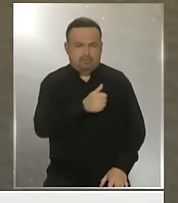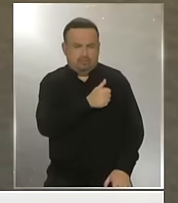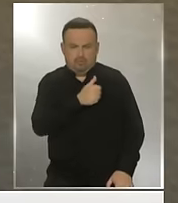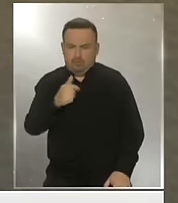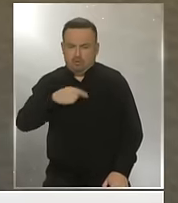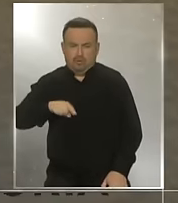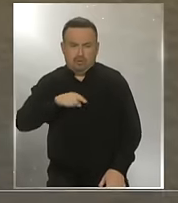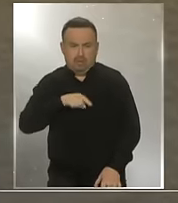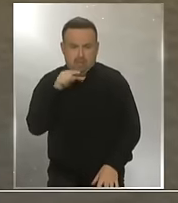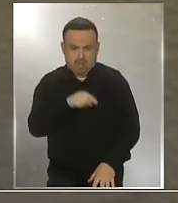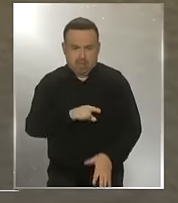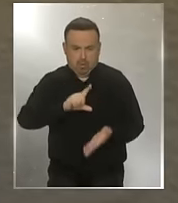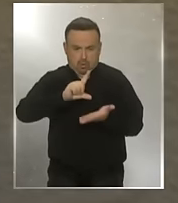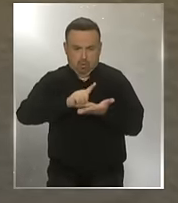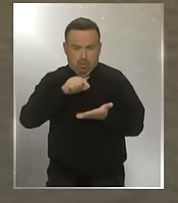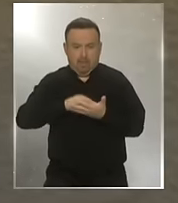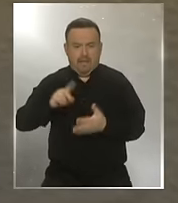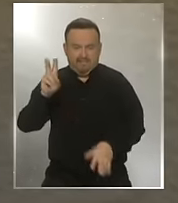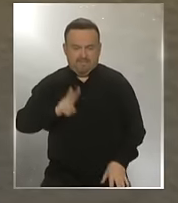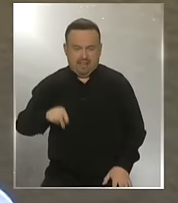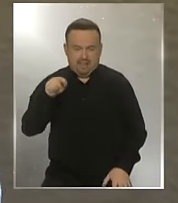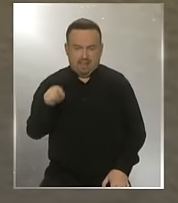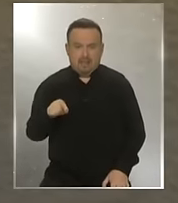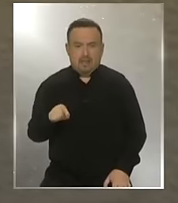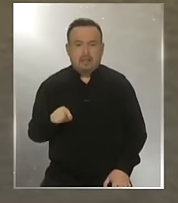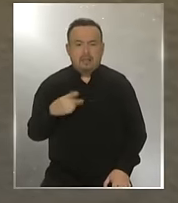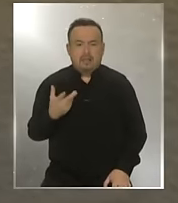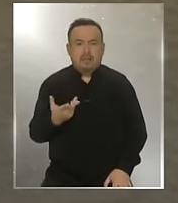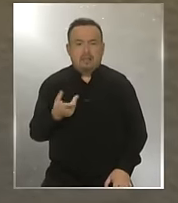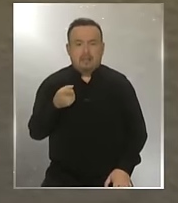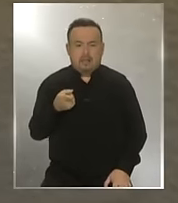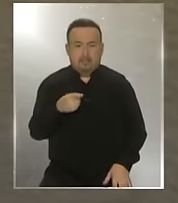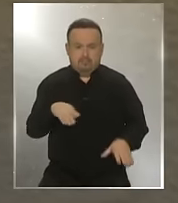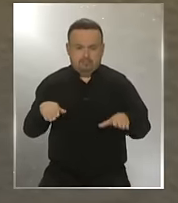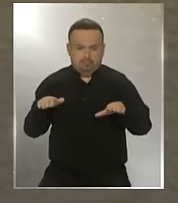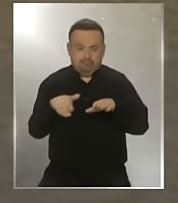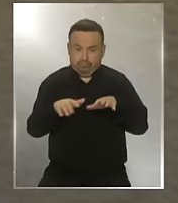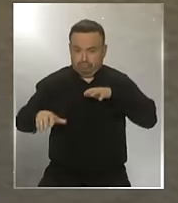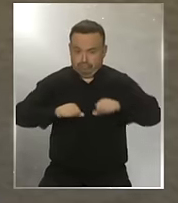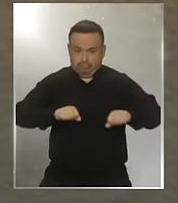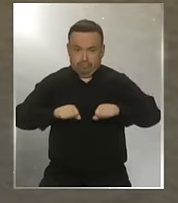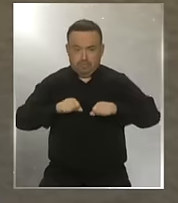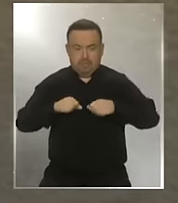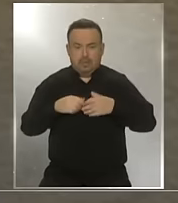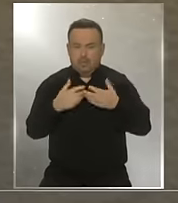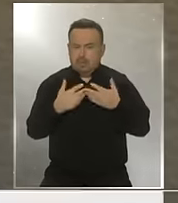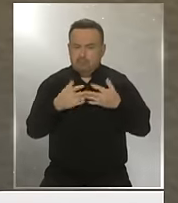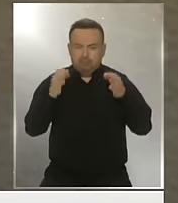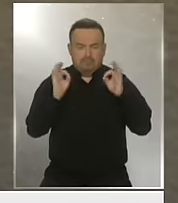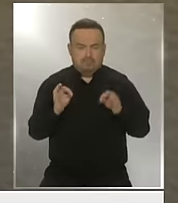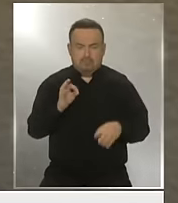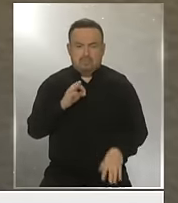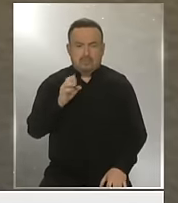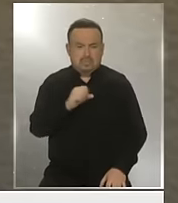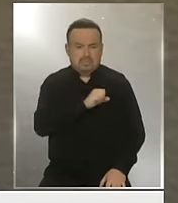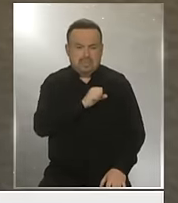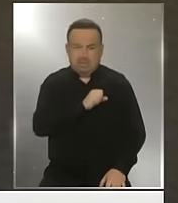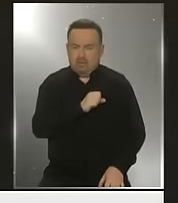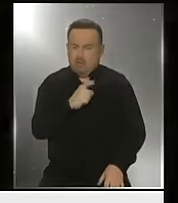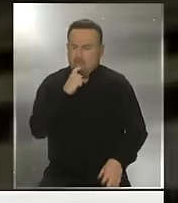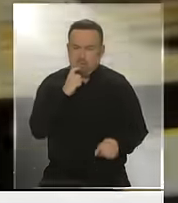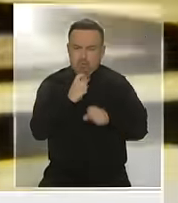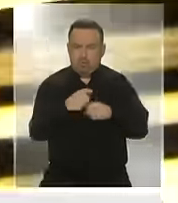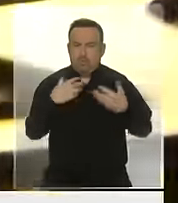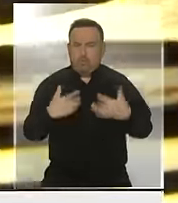claro, el epicentro estuvo en la zona de Valdivia y de ahí el nombre, ¿no?, del terremoto de Valdivia, pero el terremoto se sintió perfectamente en Santiago y fue